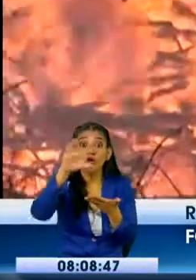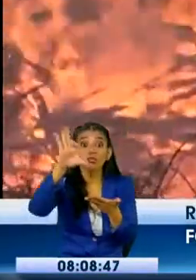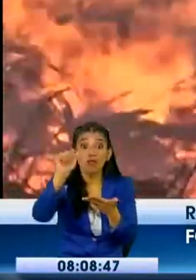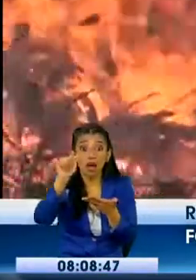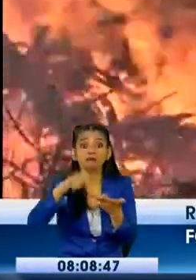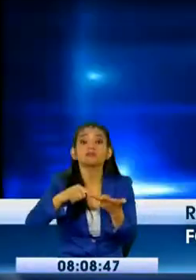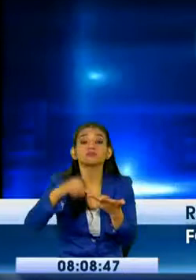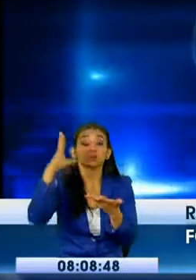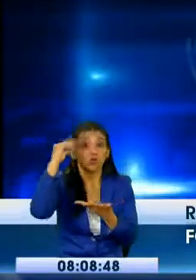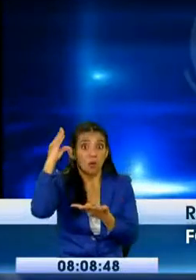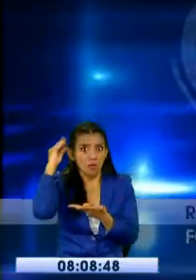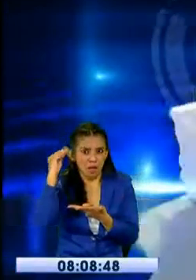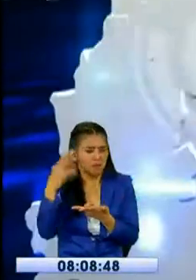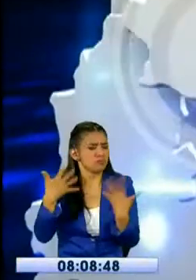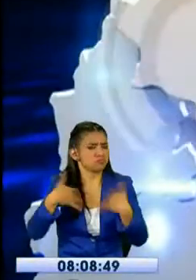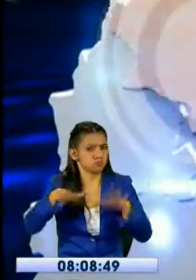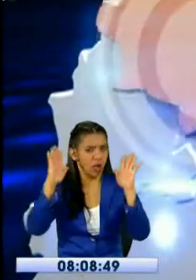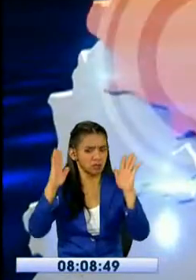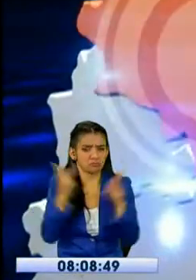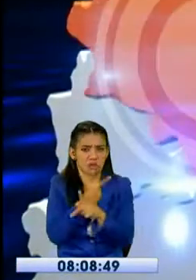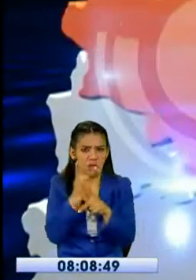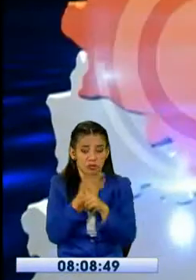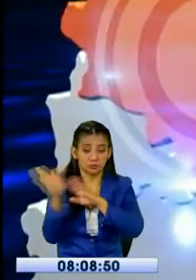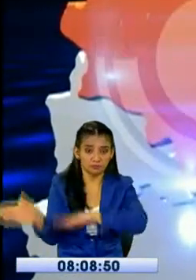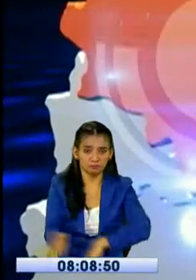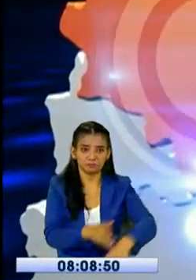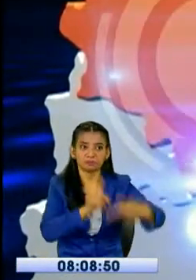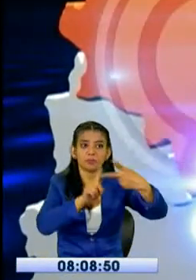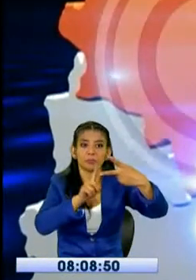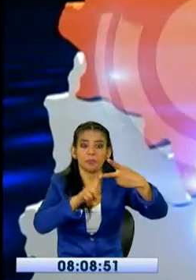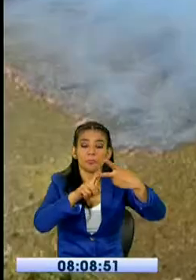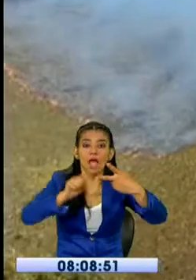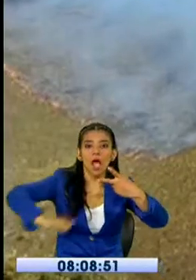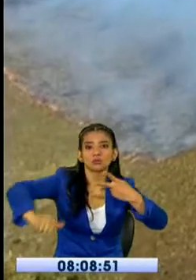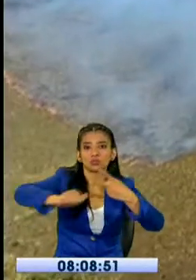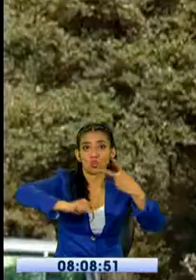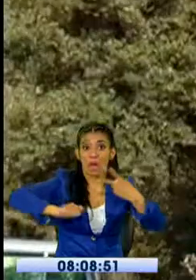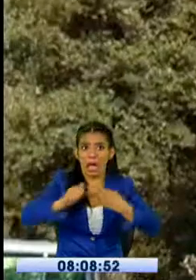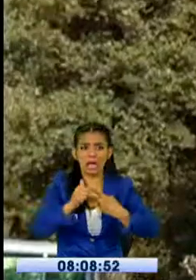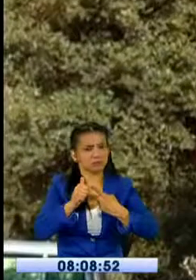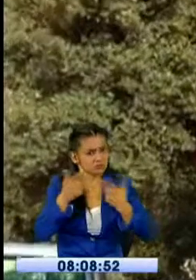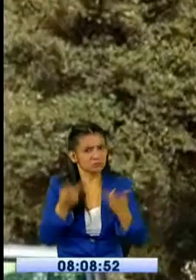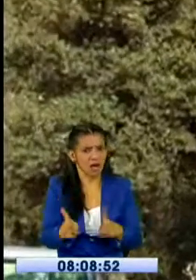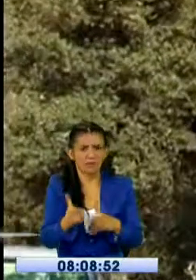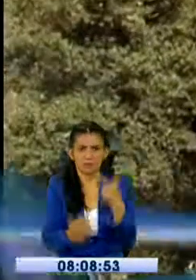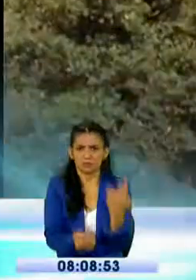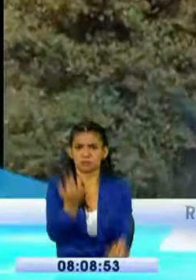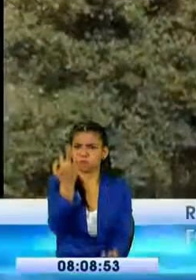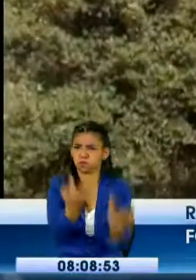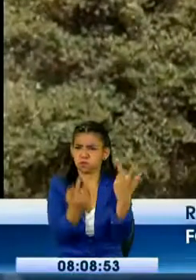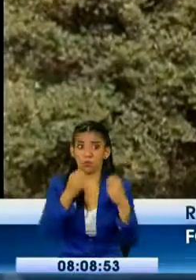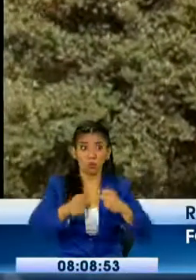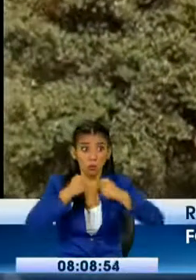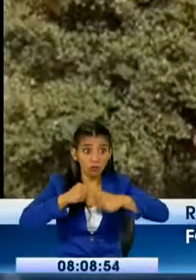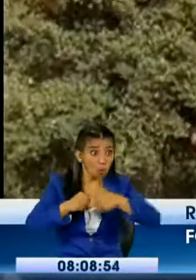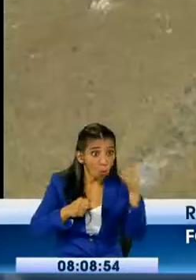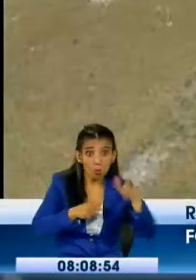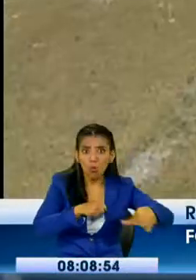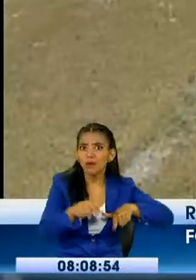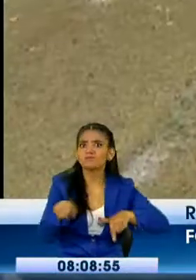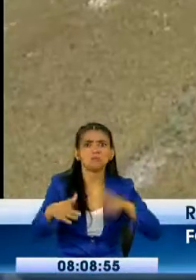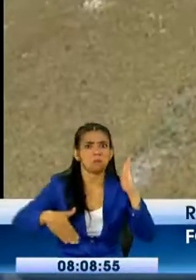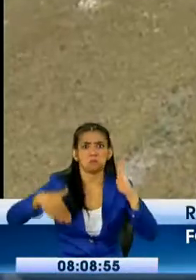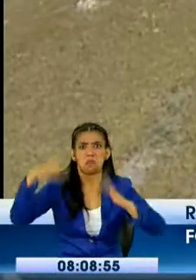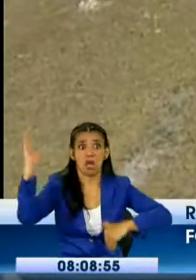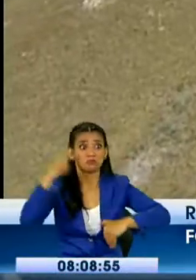sido afectadas. En el Cajas, Cuenca, provincia del Azuay, los esfuerzos en contra del fuego son más duros que en otros lugares, pues la